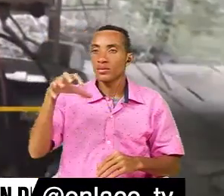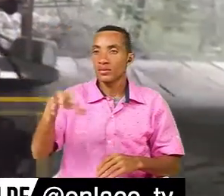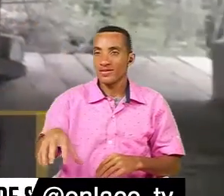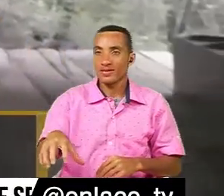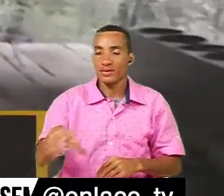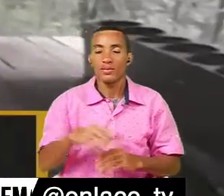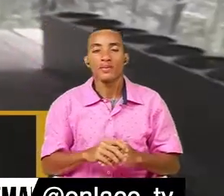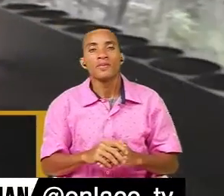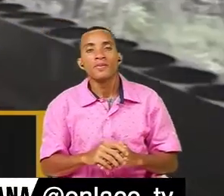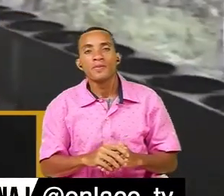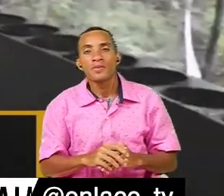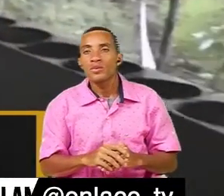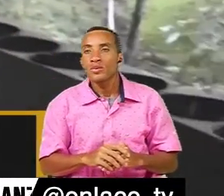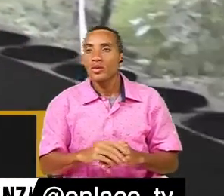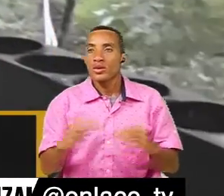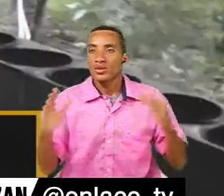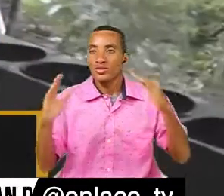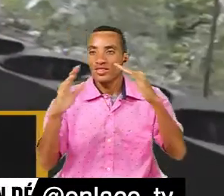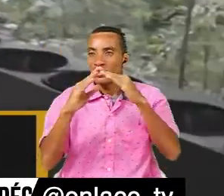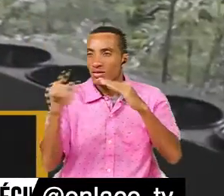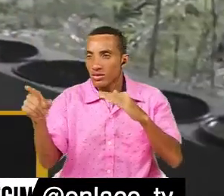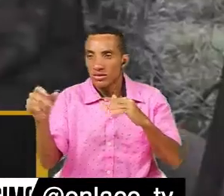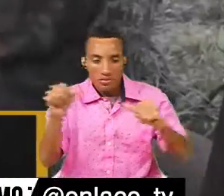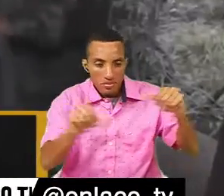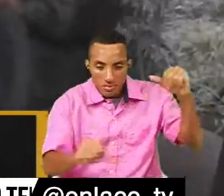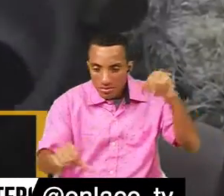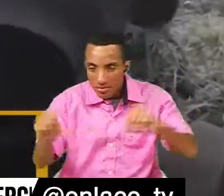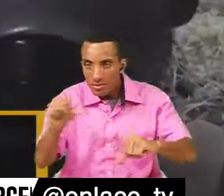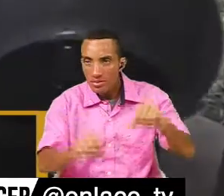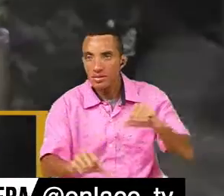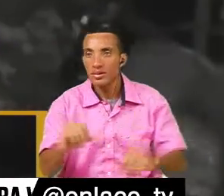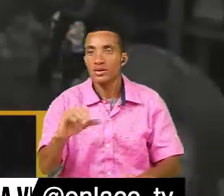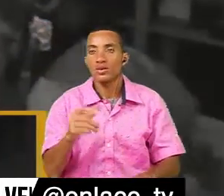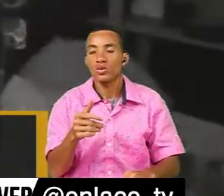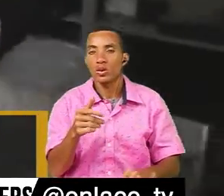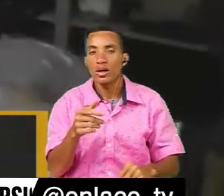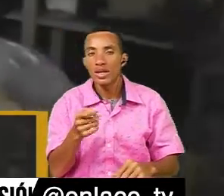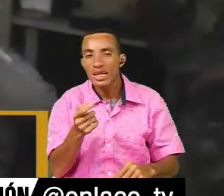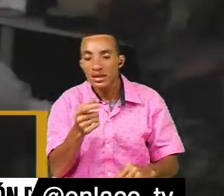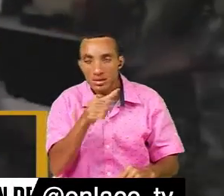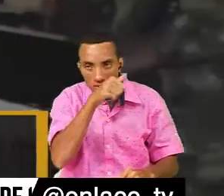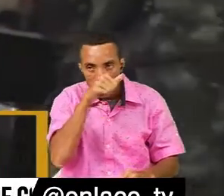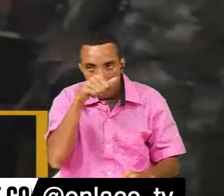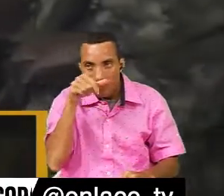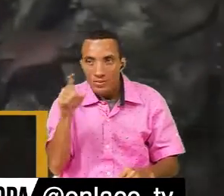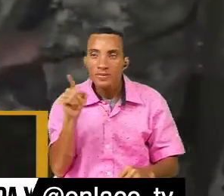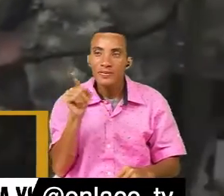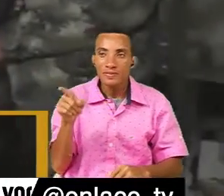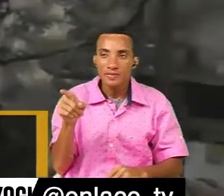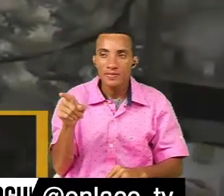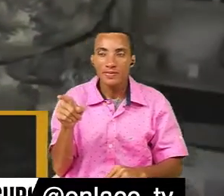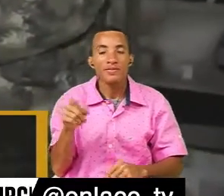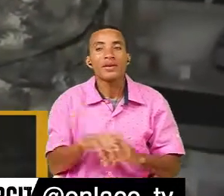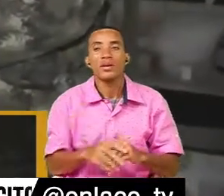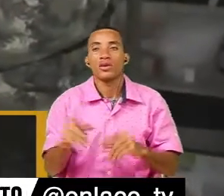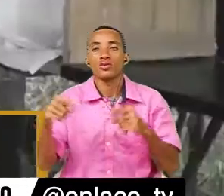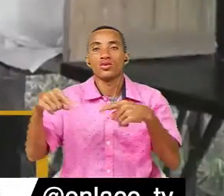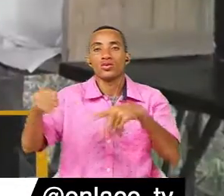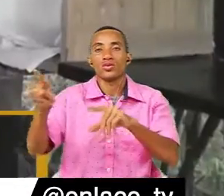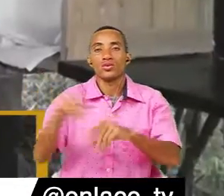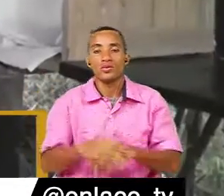Nacional destruyeron dos laboratorios para el procesamiento de clorhidrato de cocaína y pasta de base de coca, al parecer pertenecientes